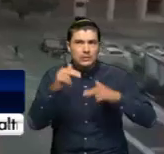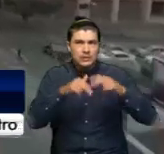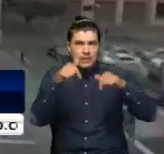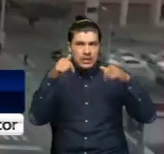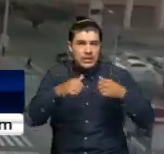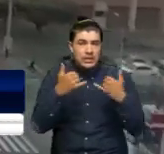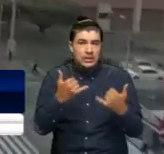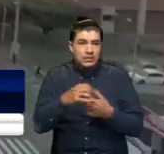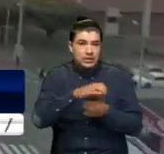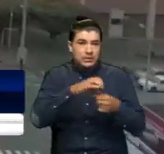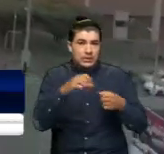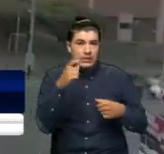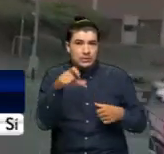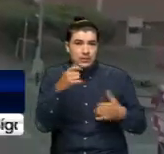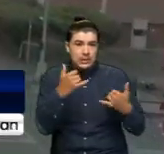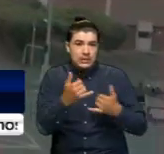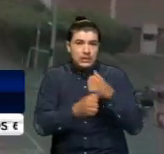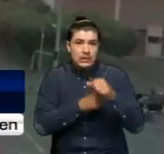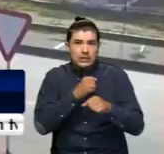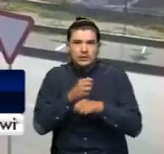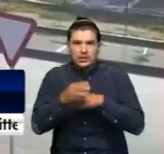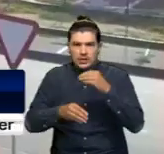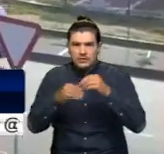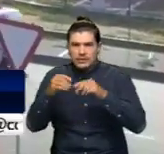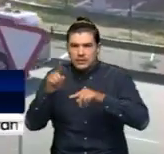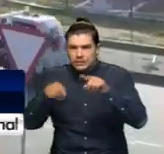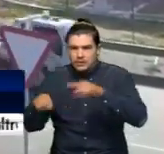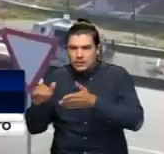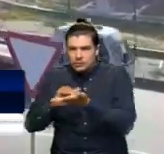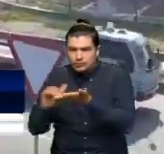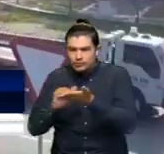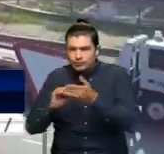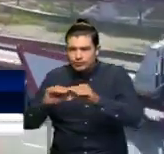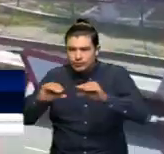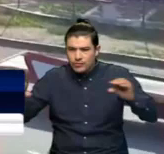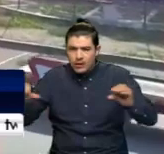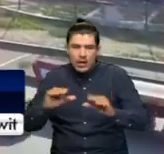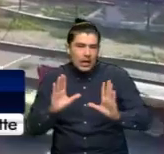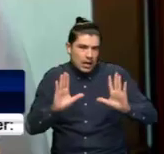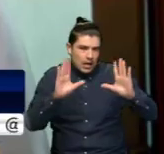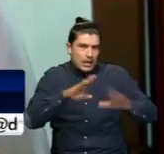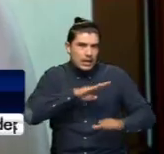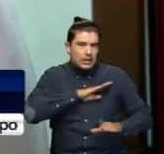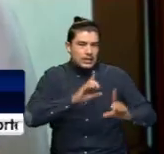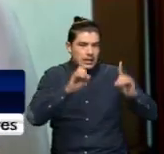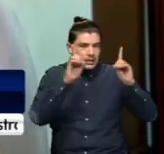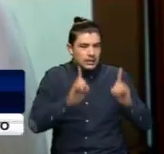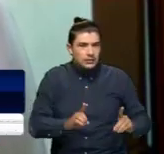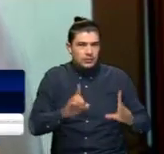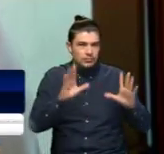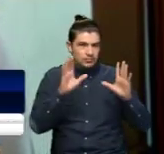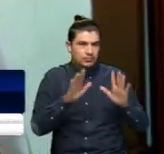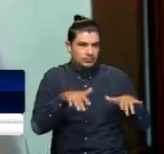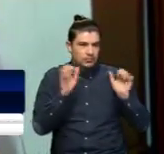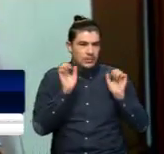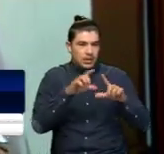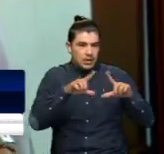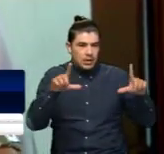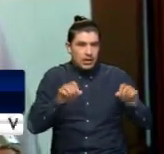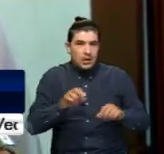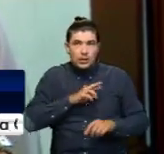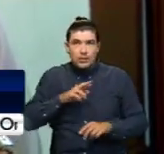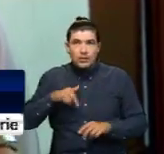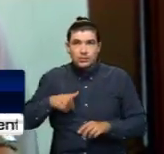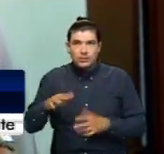ciudad este año y la pavimentación de algunas vías, se decidió levantar la medida. En menos de un mes o 40 días tengamos listos los